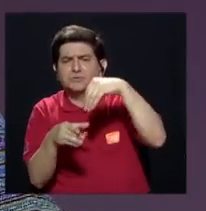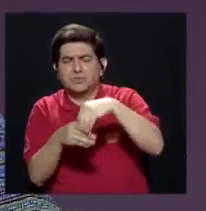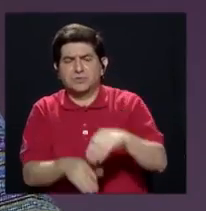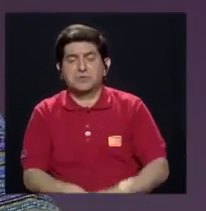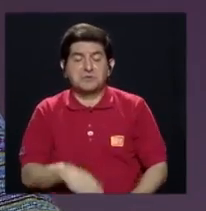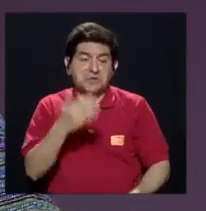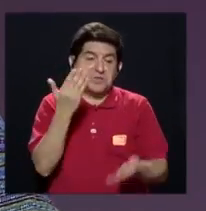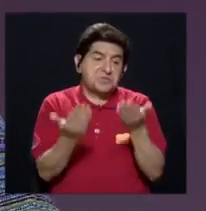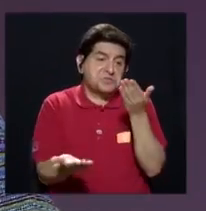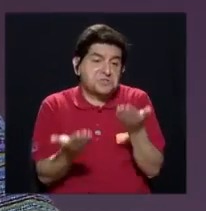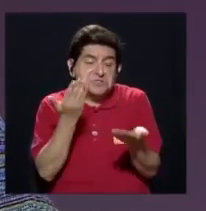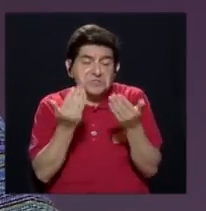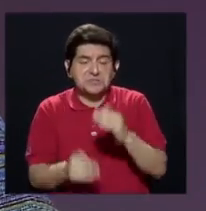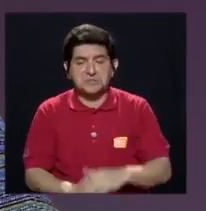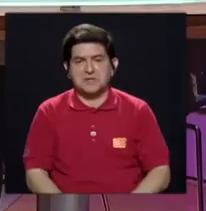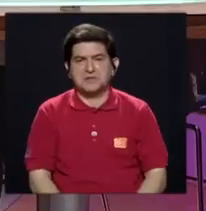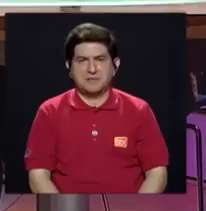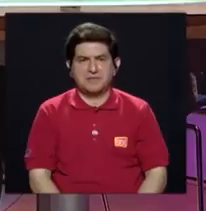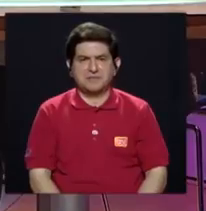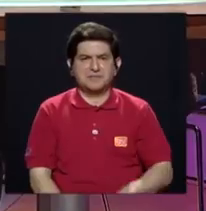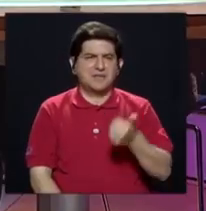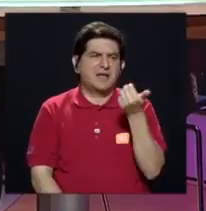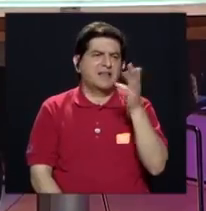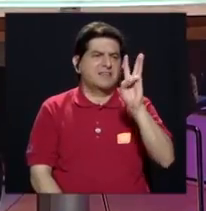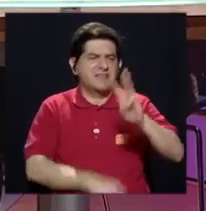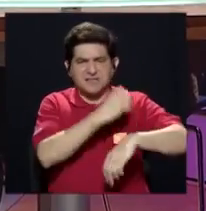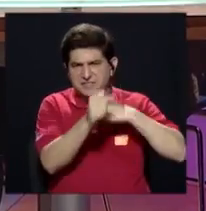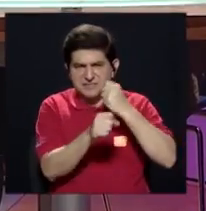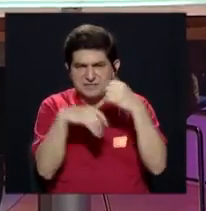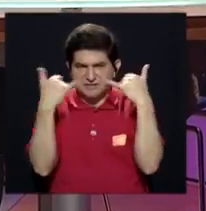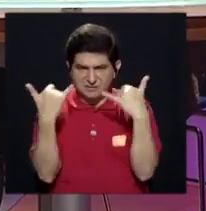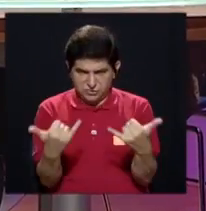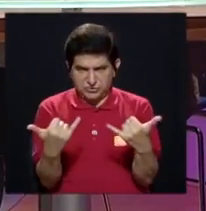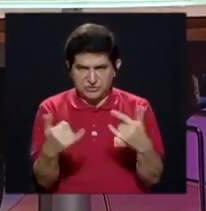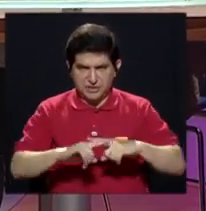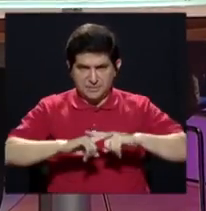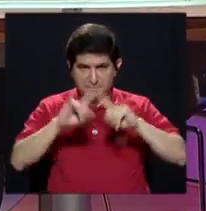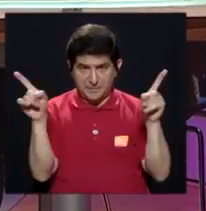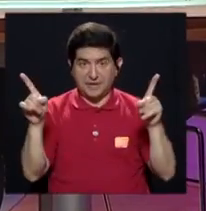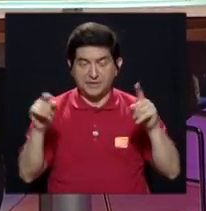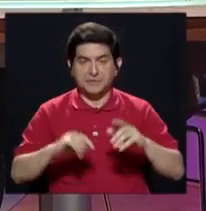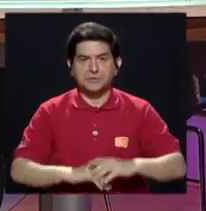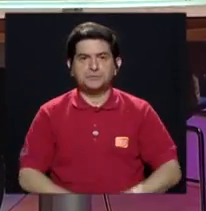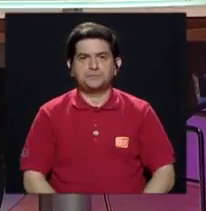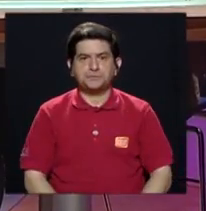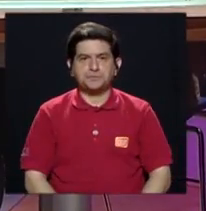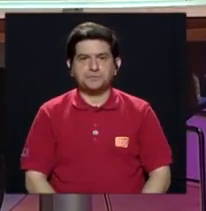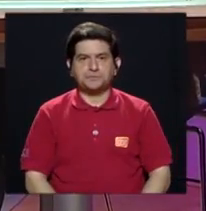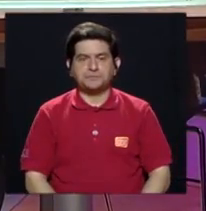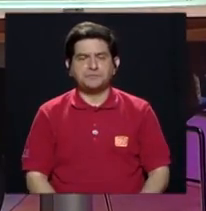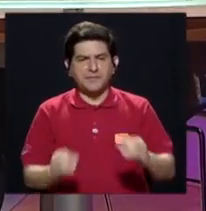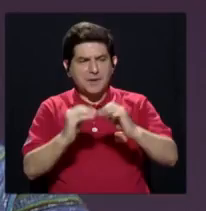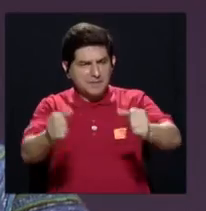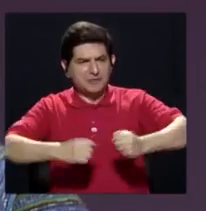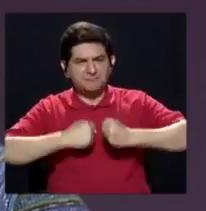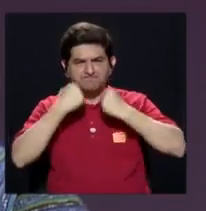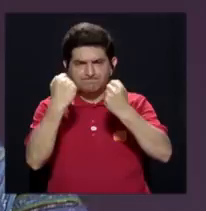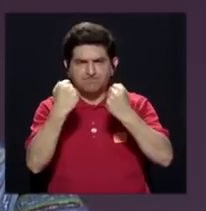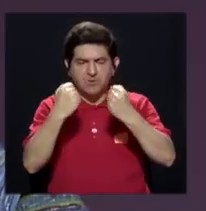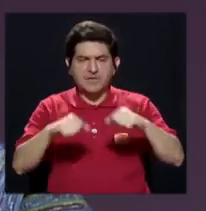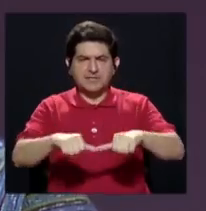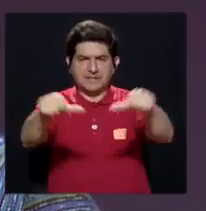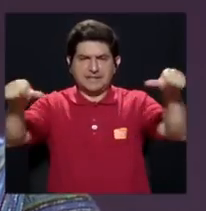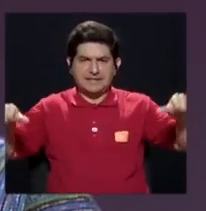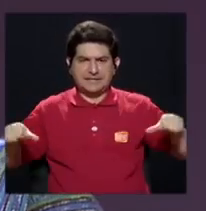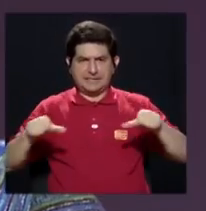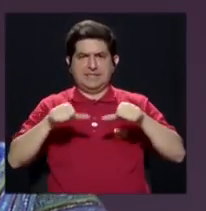quizá unos eh 16 años pero con mayor fuerza digamos en este camino